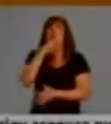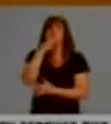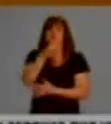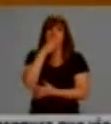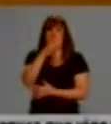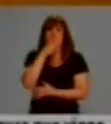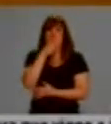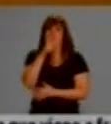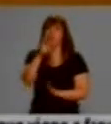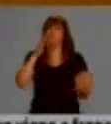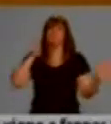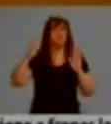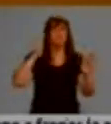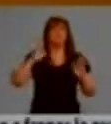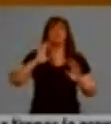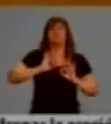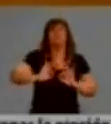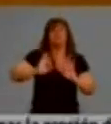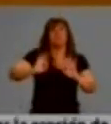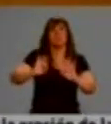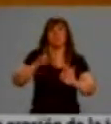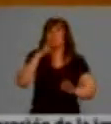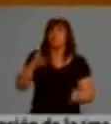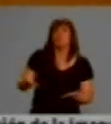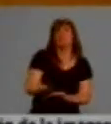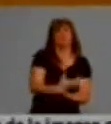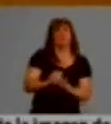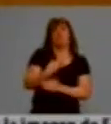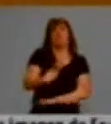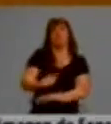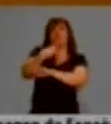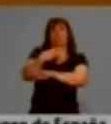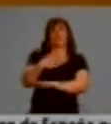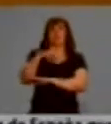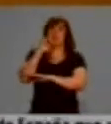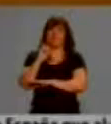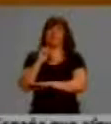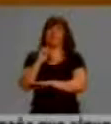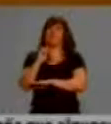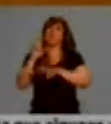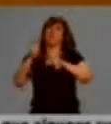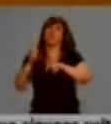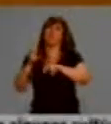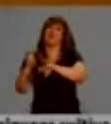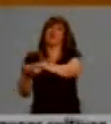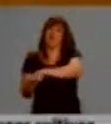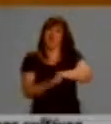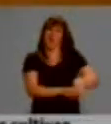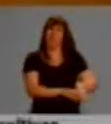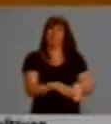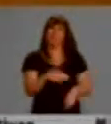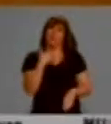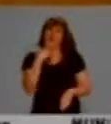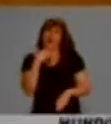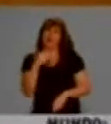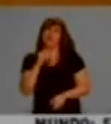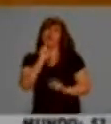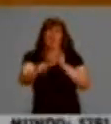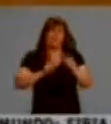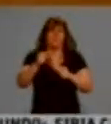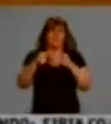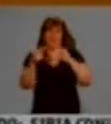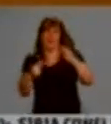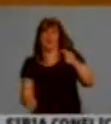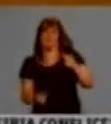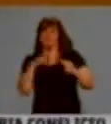momento muy especial. Todos estamos obligados a ir más allá de los reproches por un caso concreto.